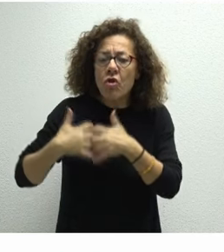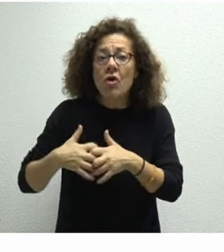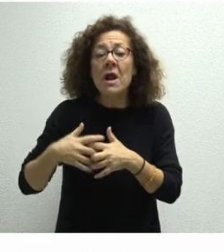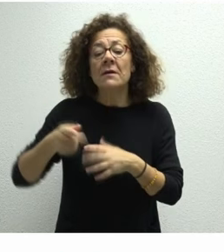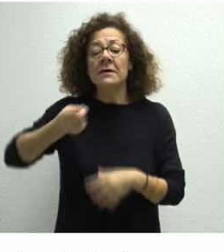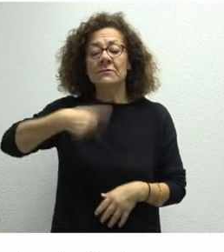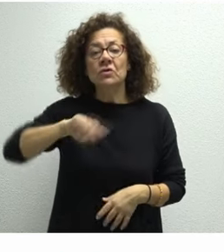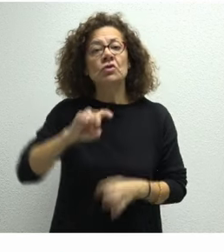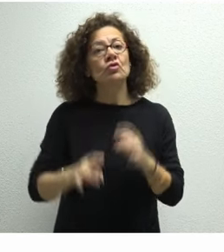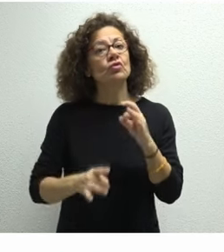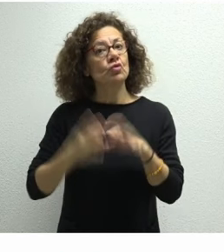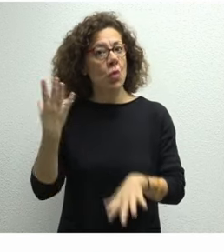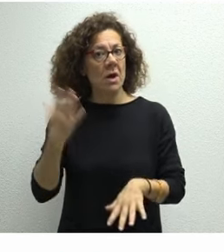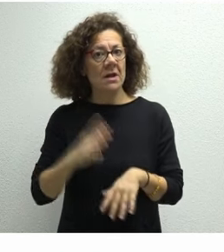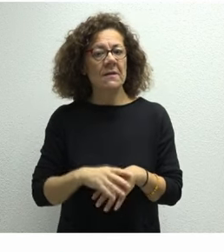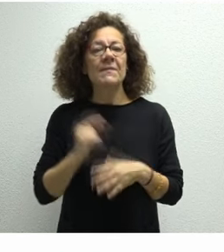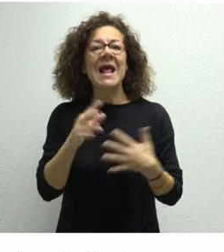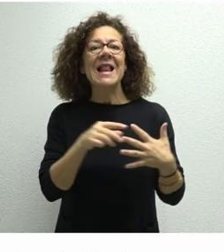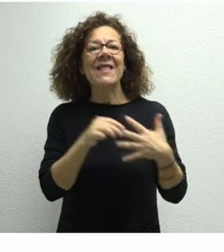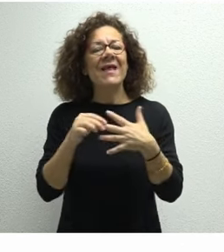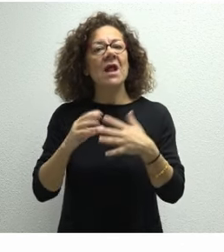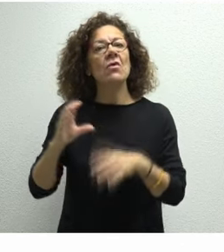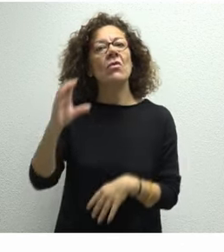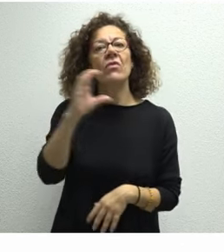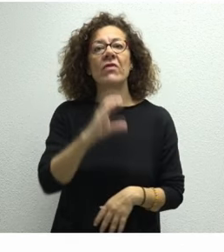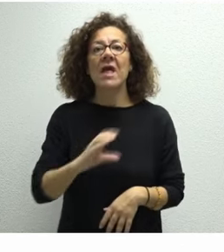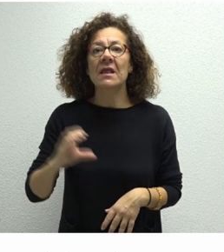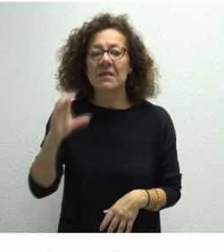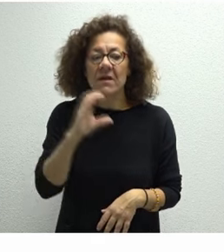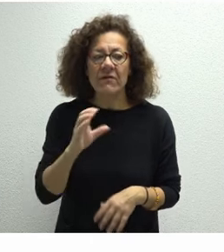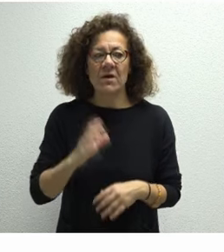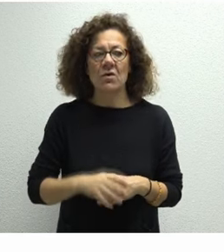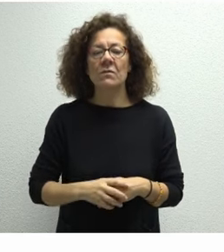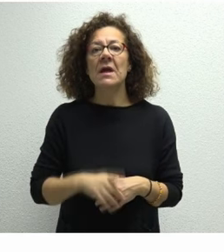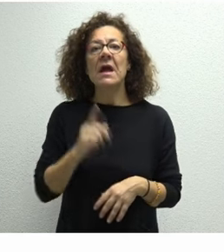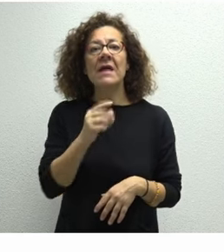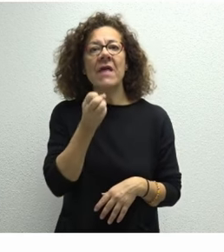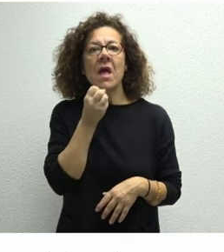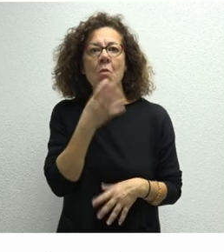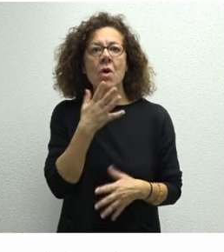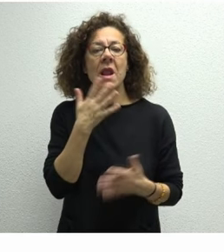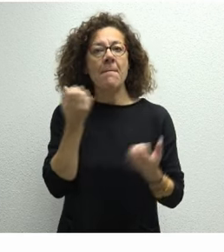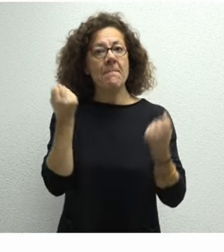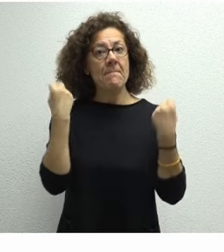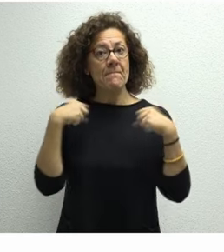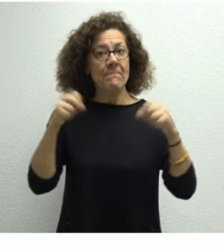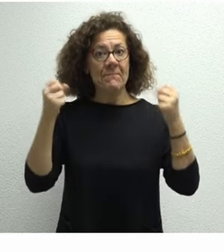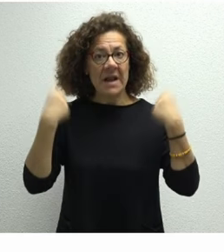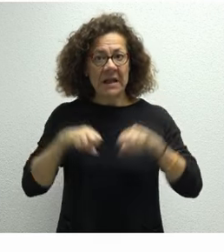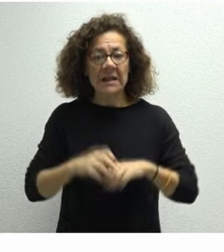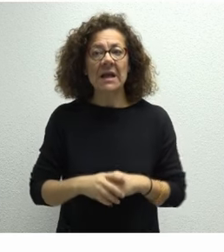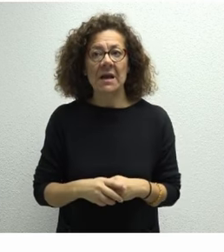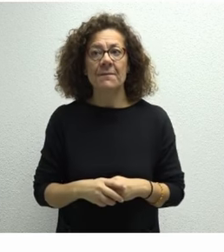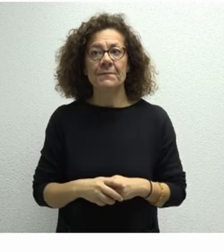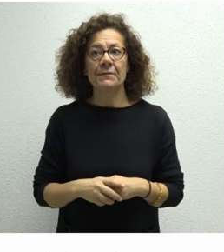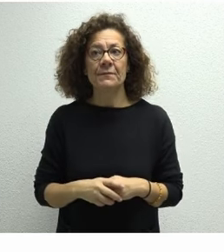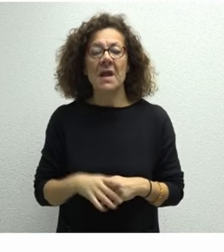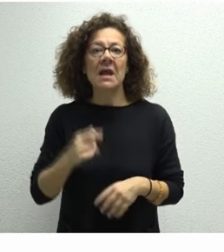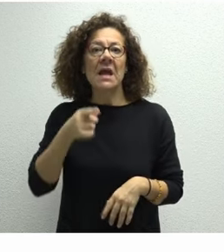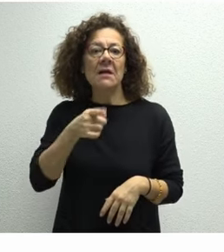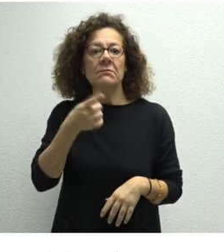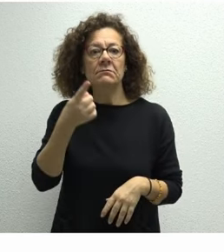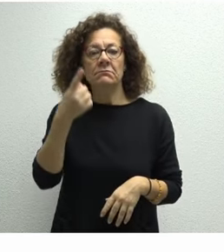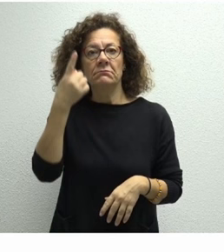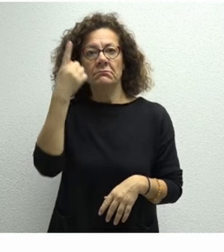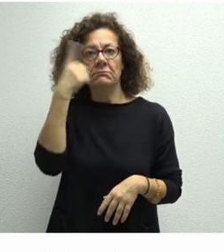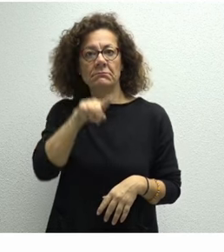suerte de que hay un liderazgo científico y de de buen hacer de buena práctica Pues en identificado